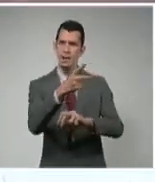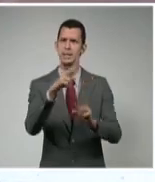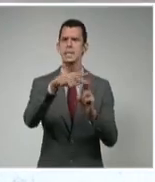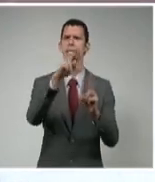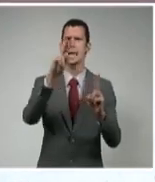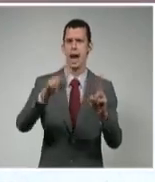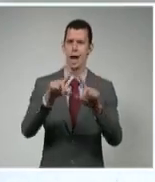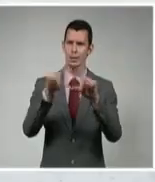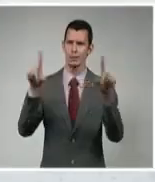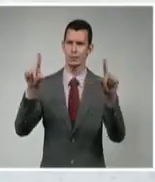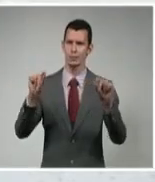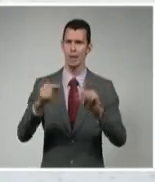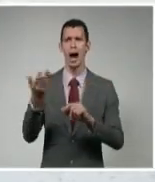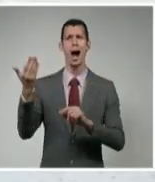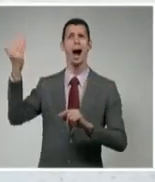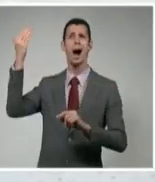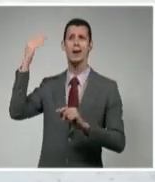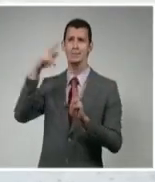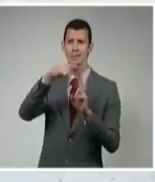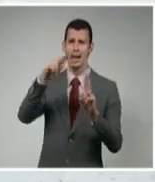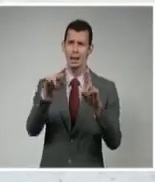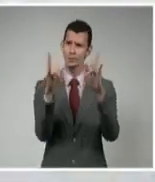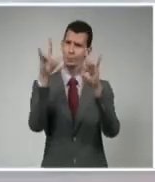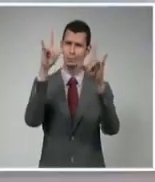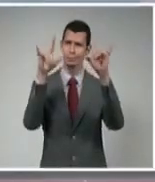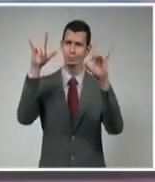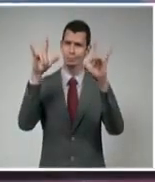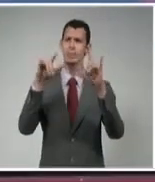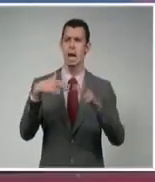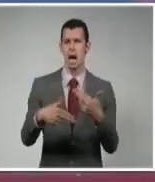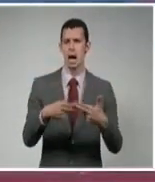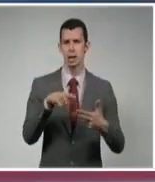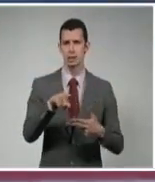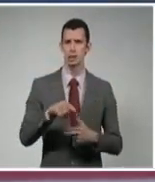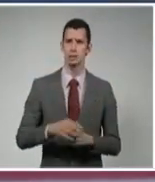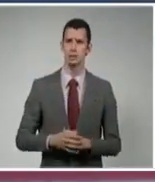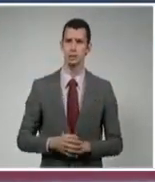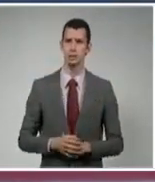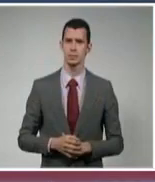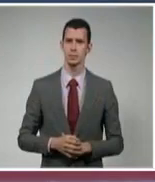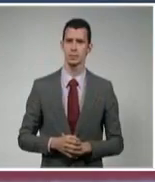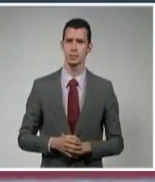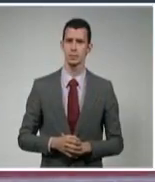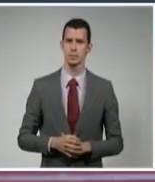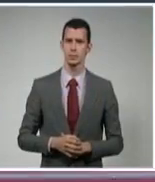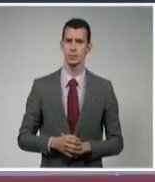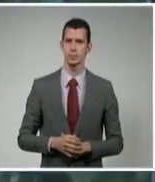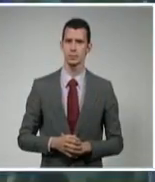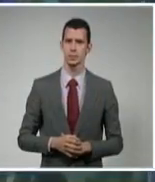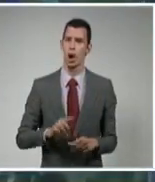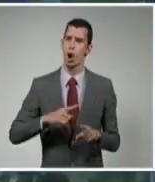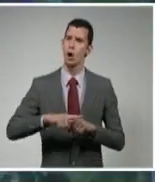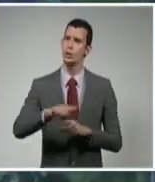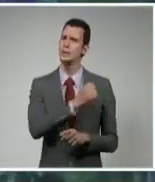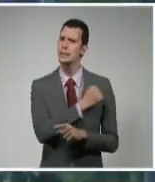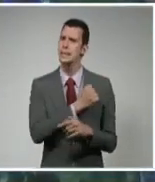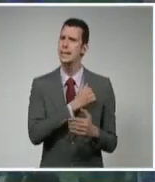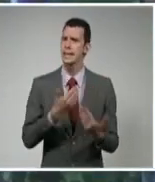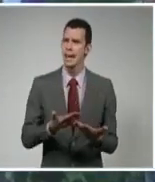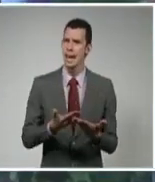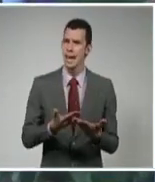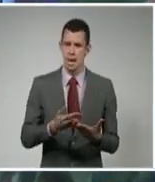Esta es la calle Bartolomé Mazó, actualmente ensayan grupos de teatro allí. Ómnibus dedicados a la COVID. A ellos